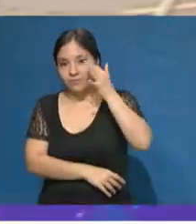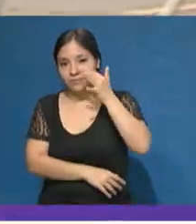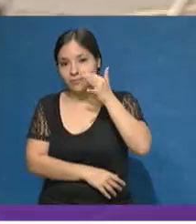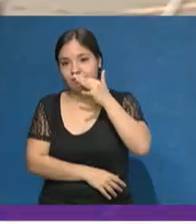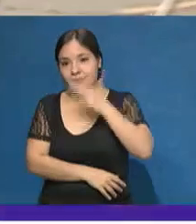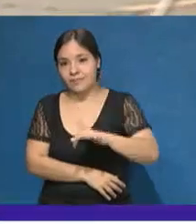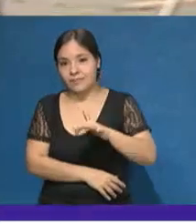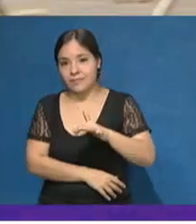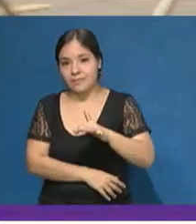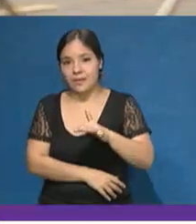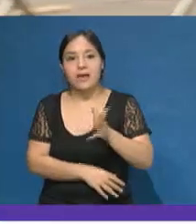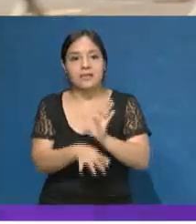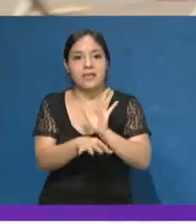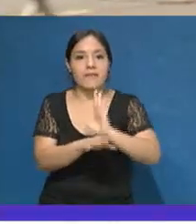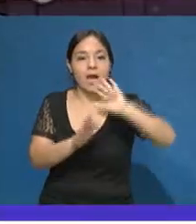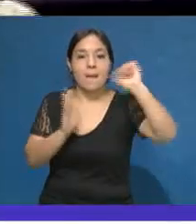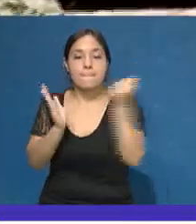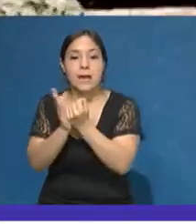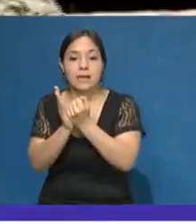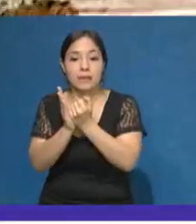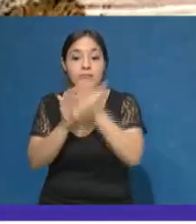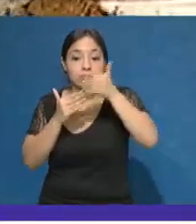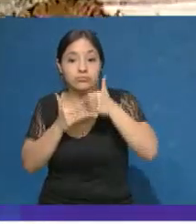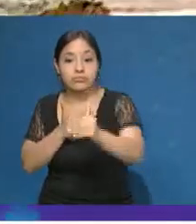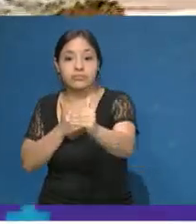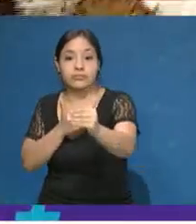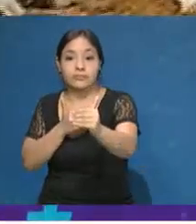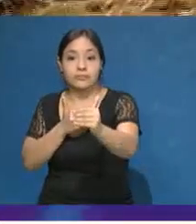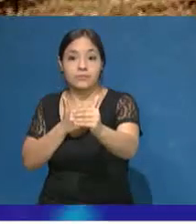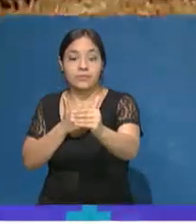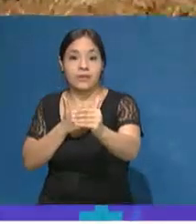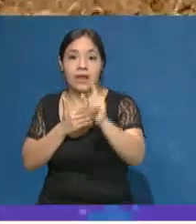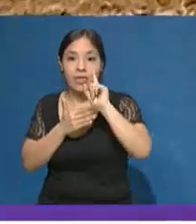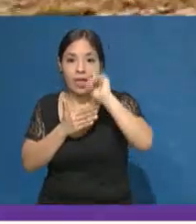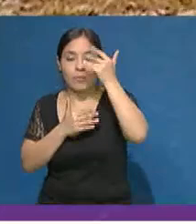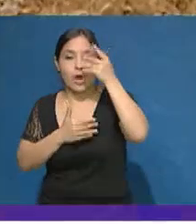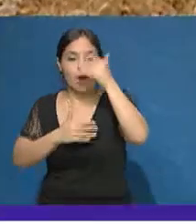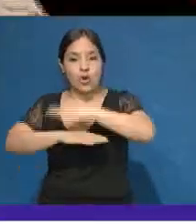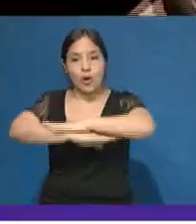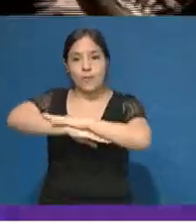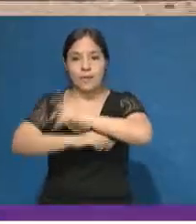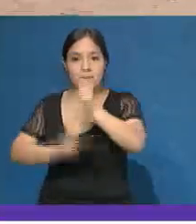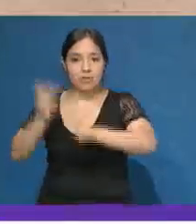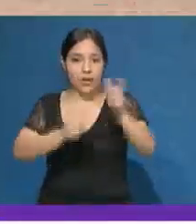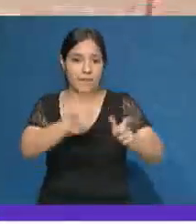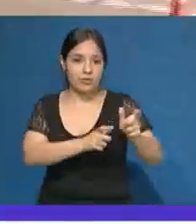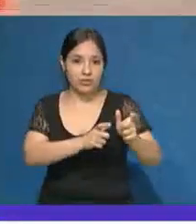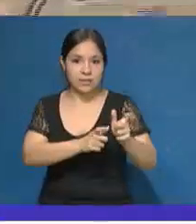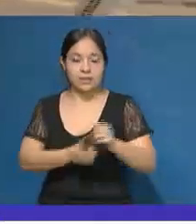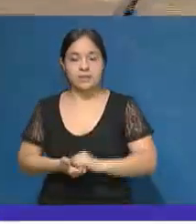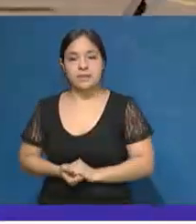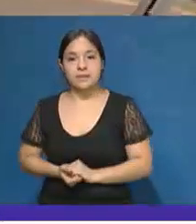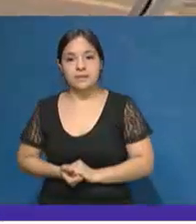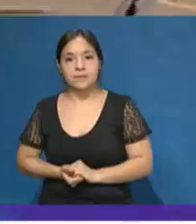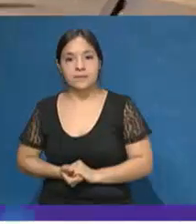precedente para de acá en adelante ir marcando la conducta de las personas digo entonces hay